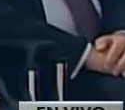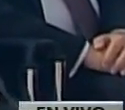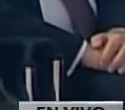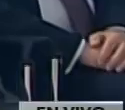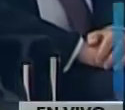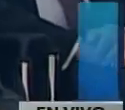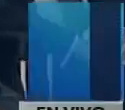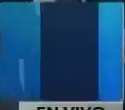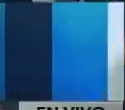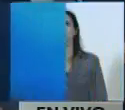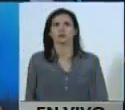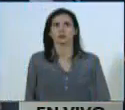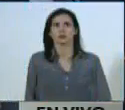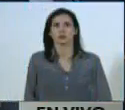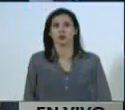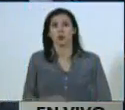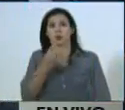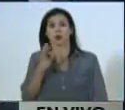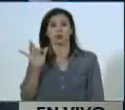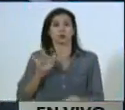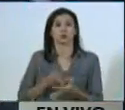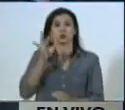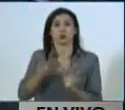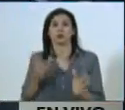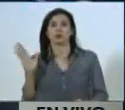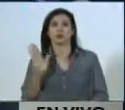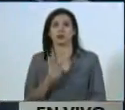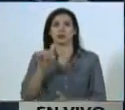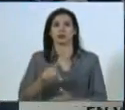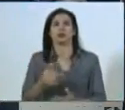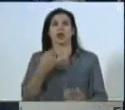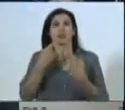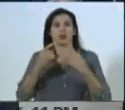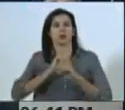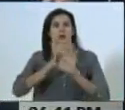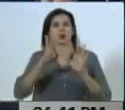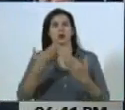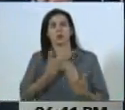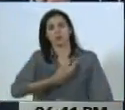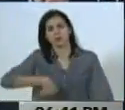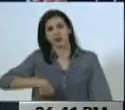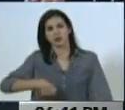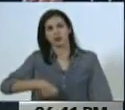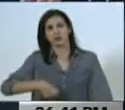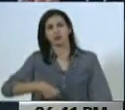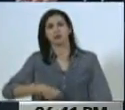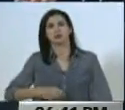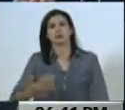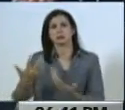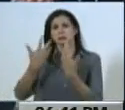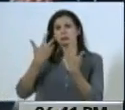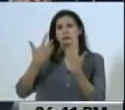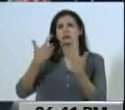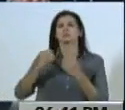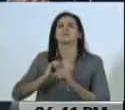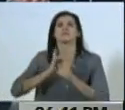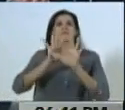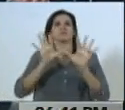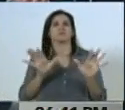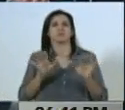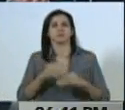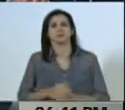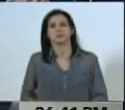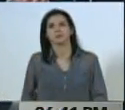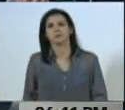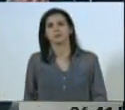a través de un diálogo franco con nuestro presidente pude obtener las orientaciones necesarias. And this was